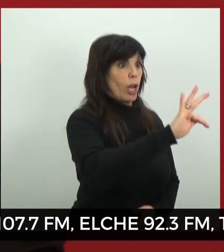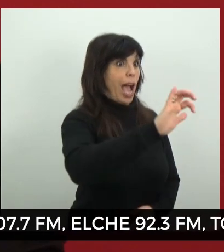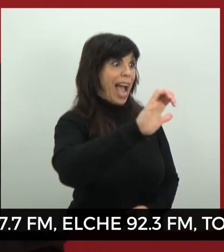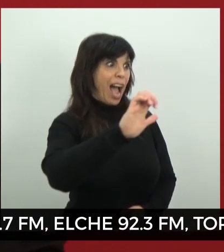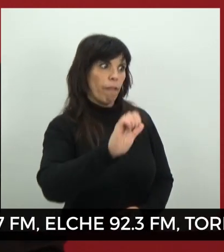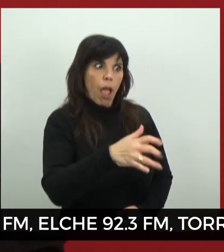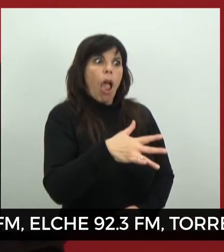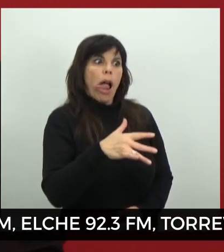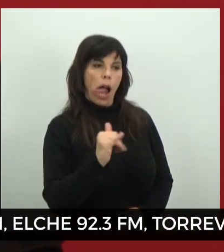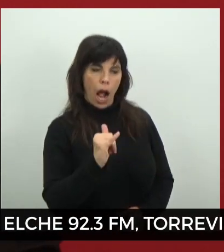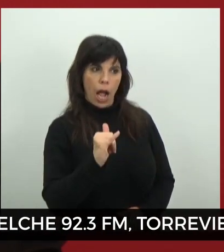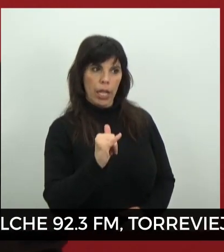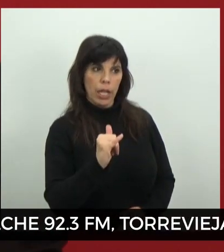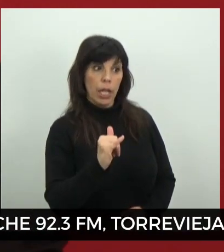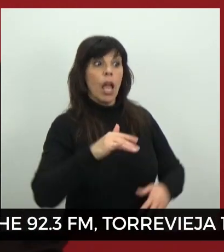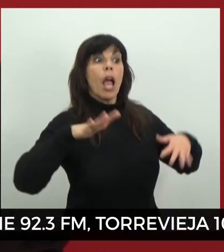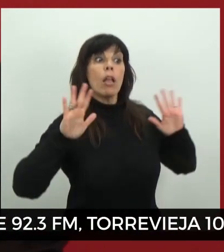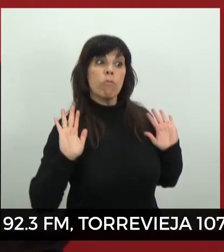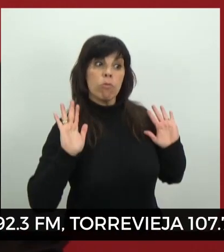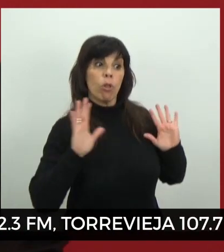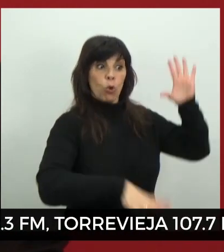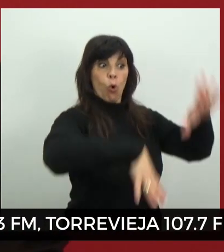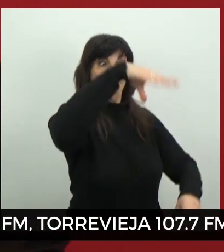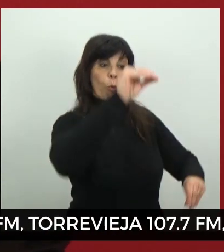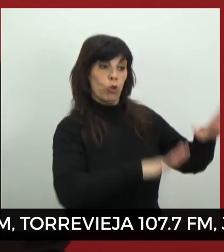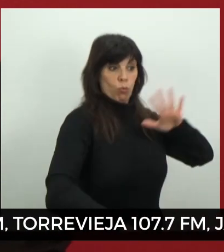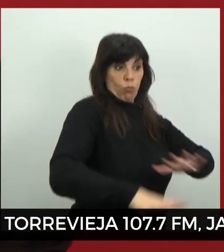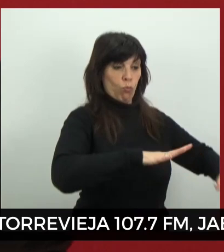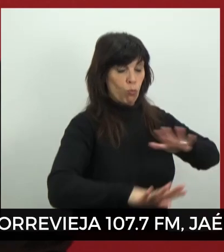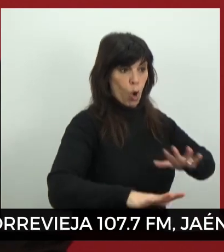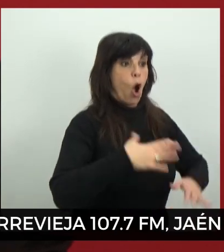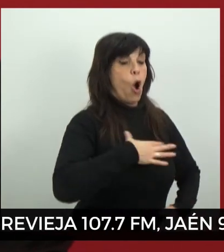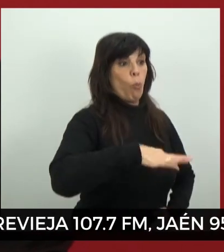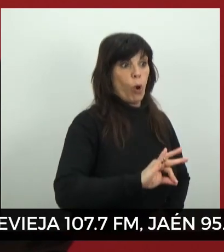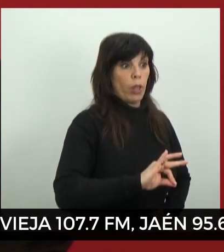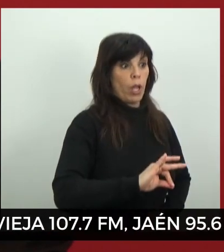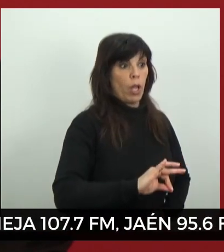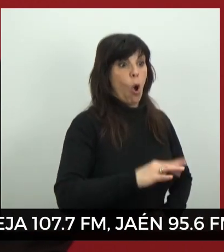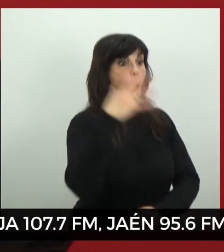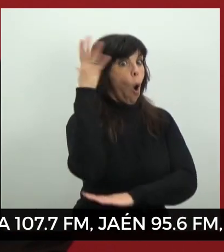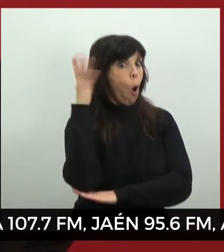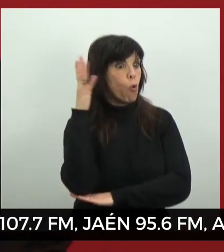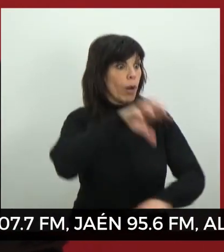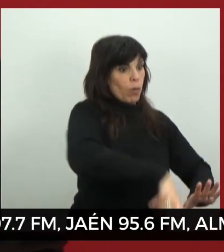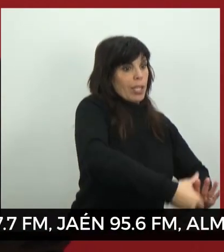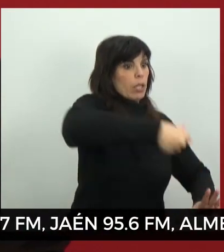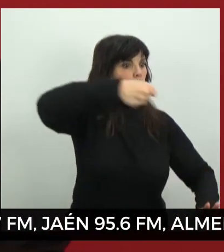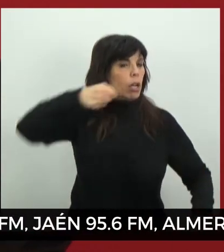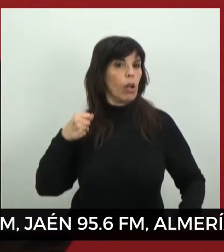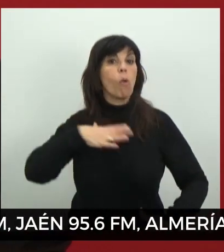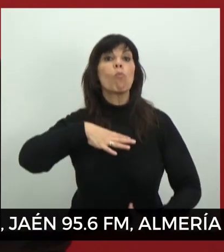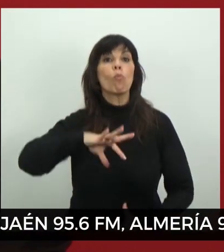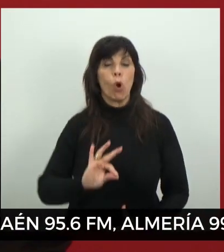monte, pero también le puede hablar a un árbol que se desarraigue. Y ahora mira, algunas